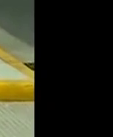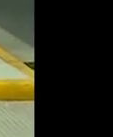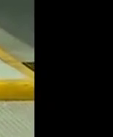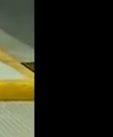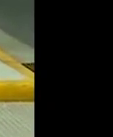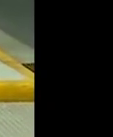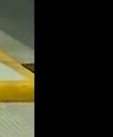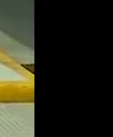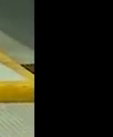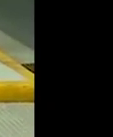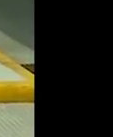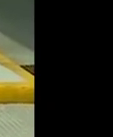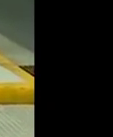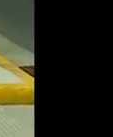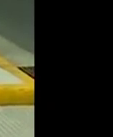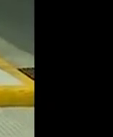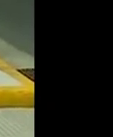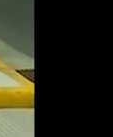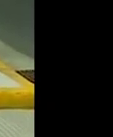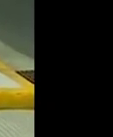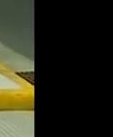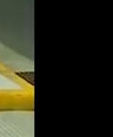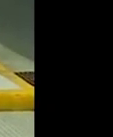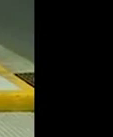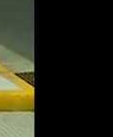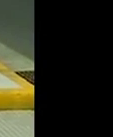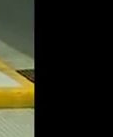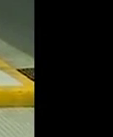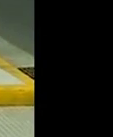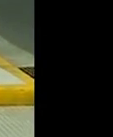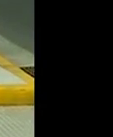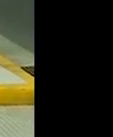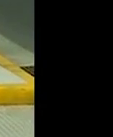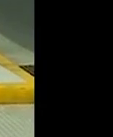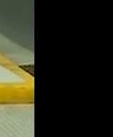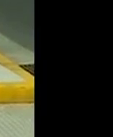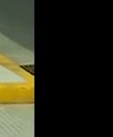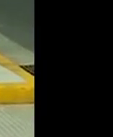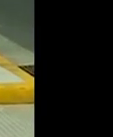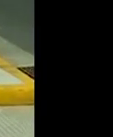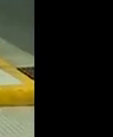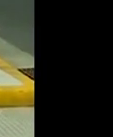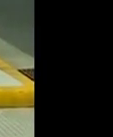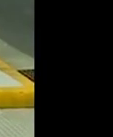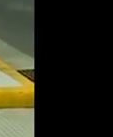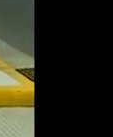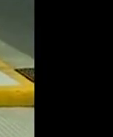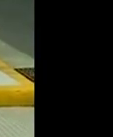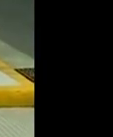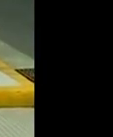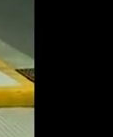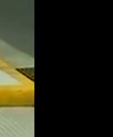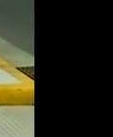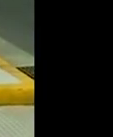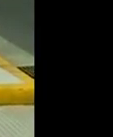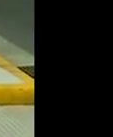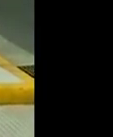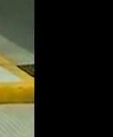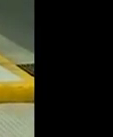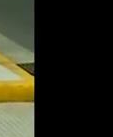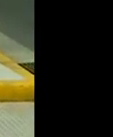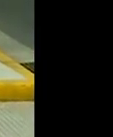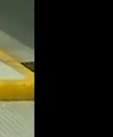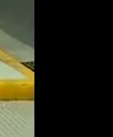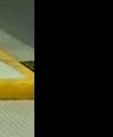esta hora es la hora en la cual comienzan a caminar y que, como no hay nadie, se hacen mucho más visibles ahora que lo que quizás uno puede divisar en otros